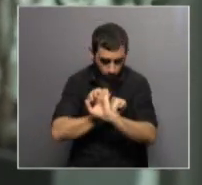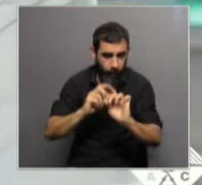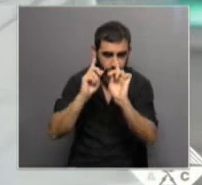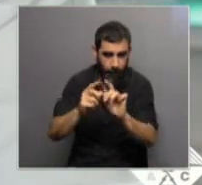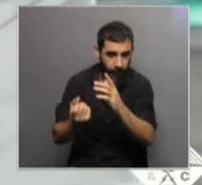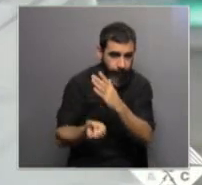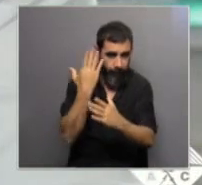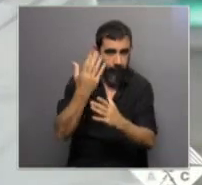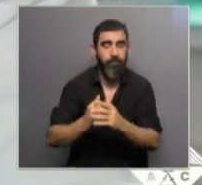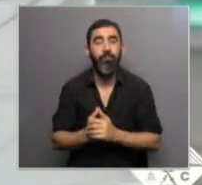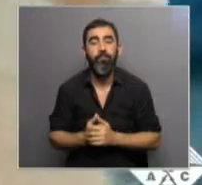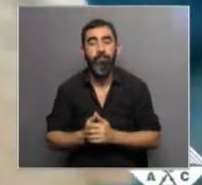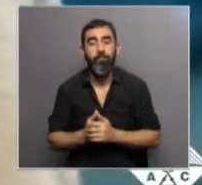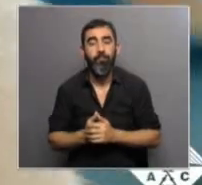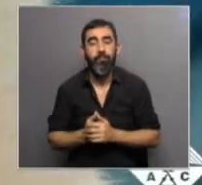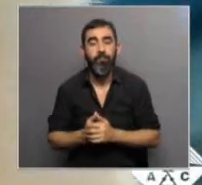generar